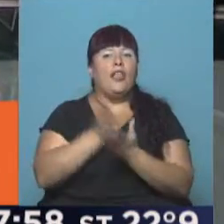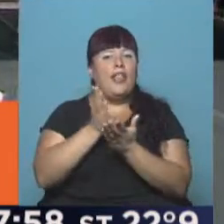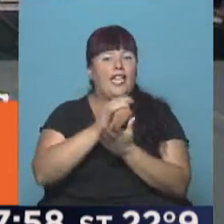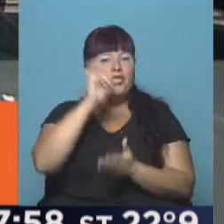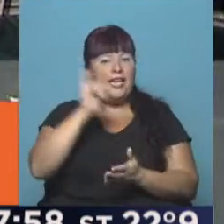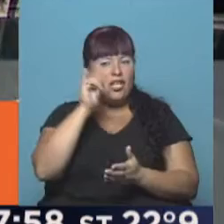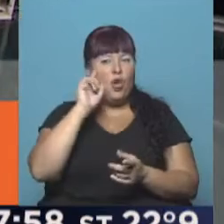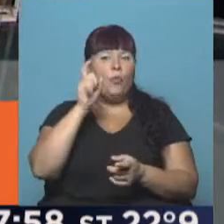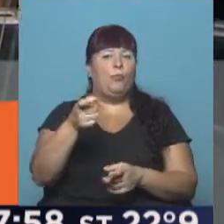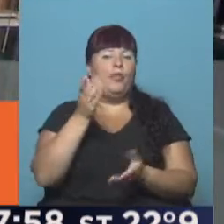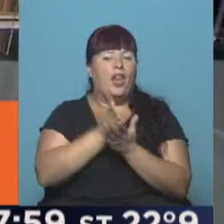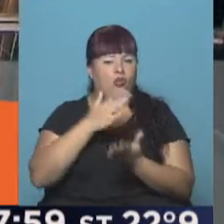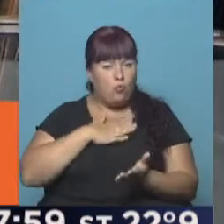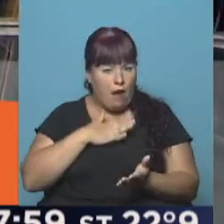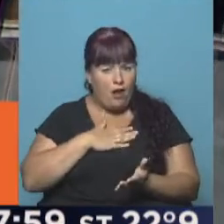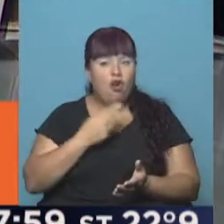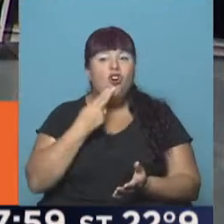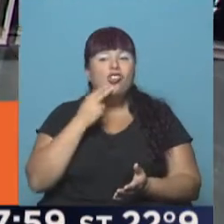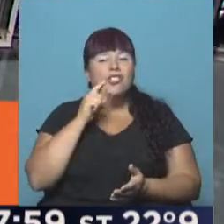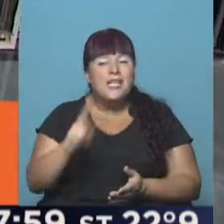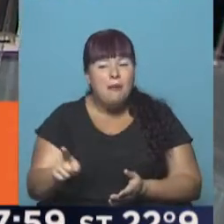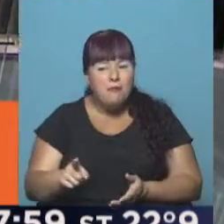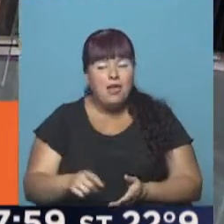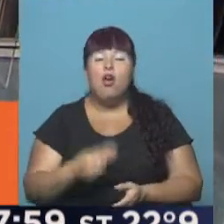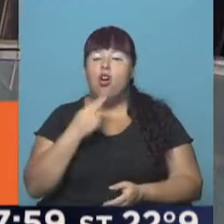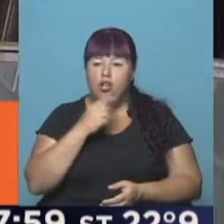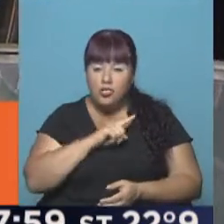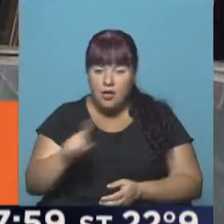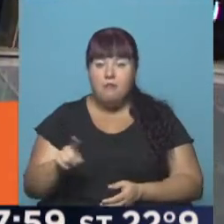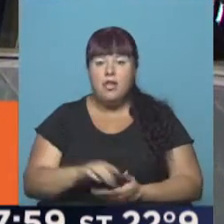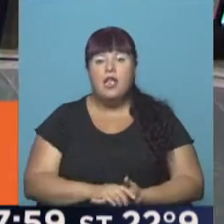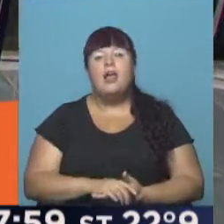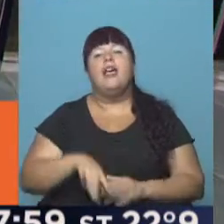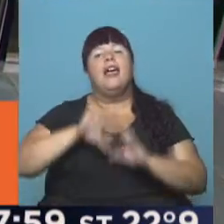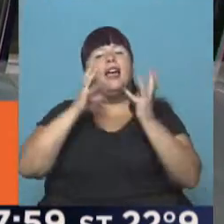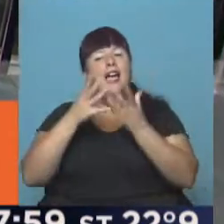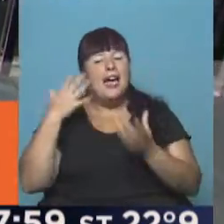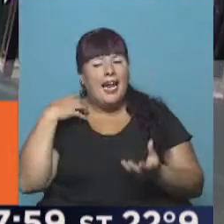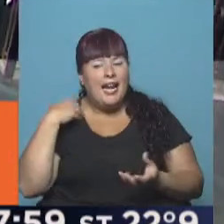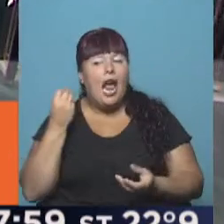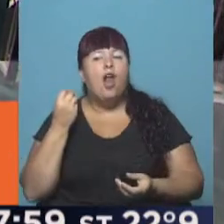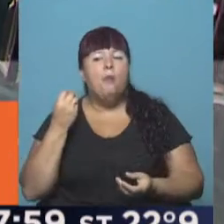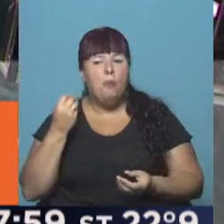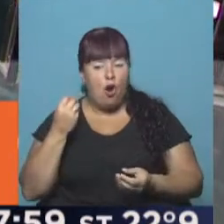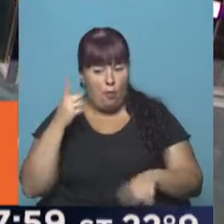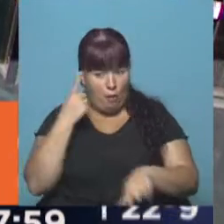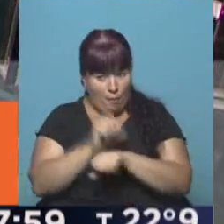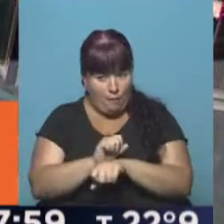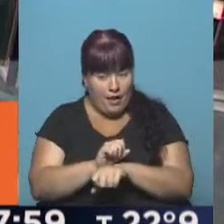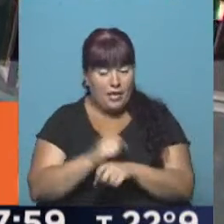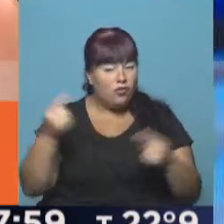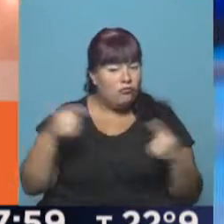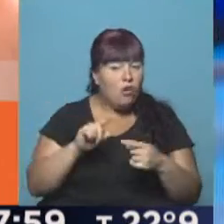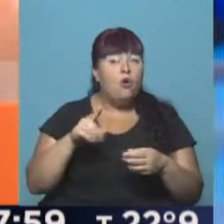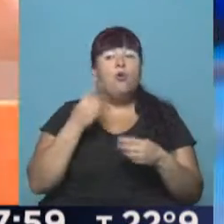internacional y violación a los derechos humanos. 11.000. 11.000, sí. En general, ¿por qué son? ¿Por detenciones